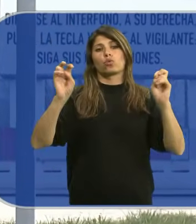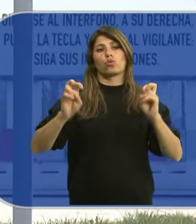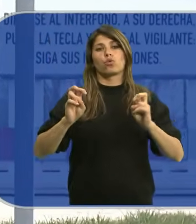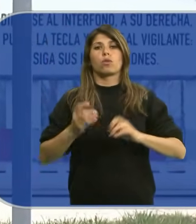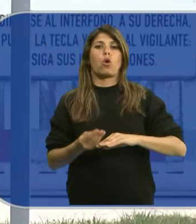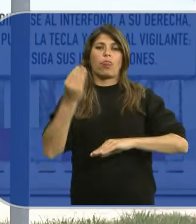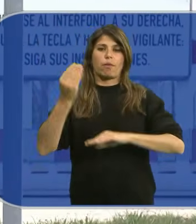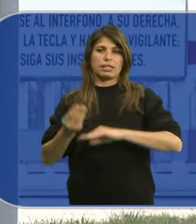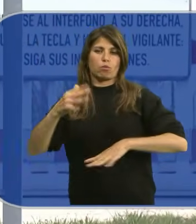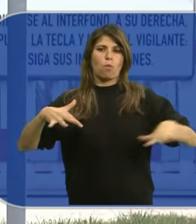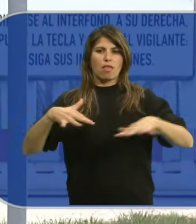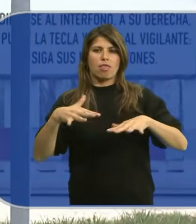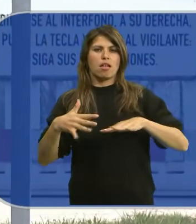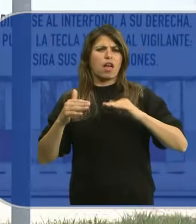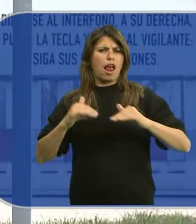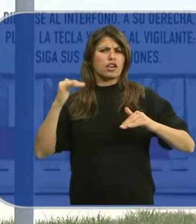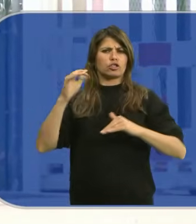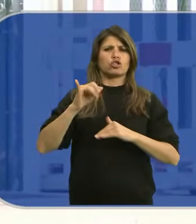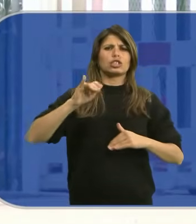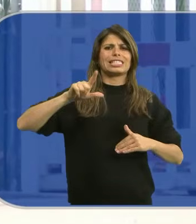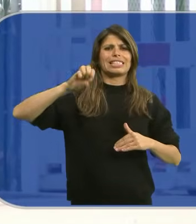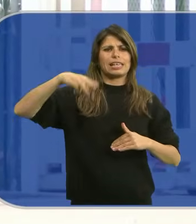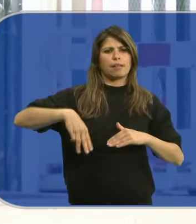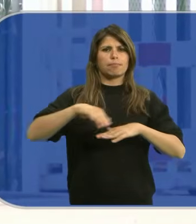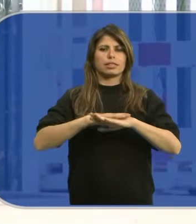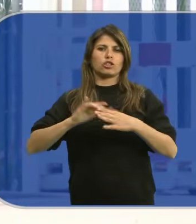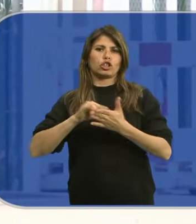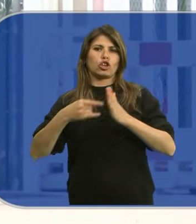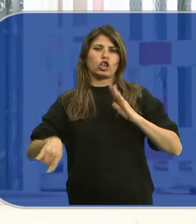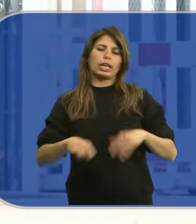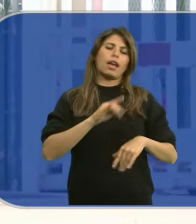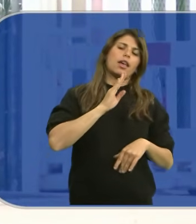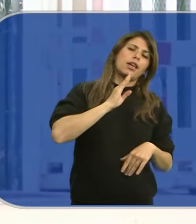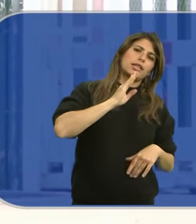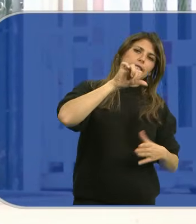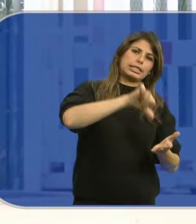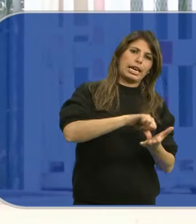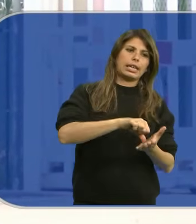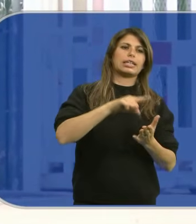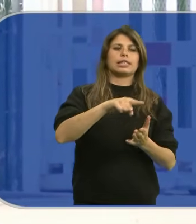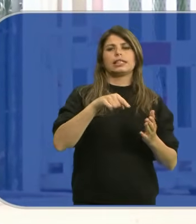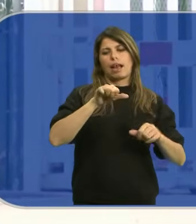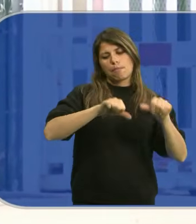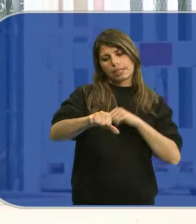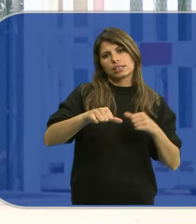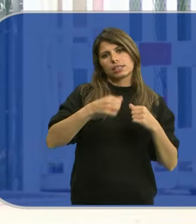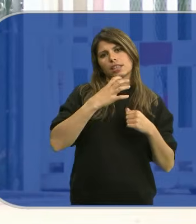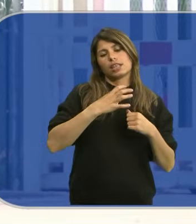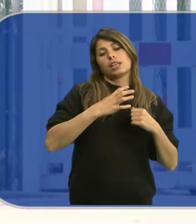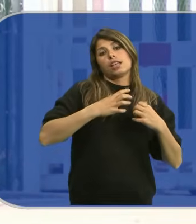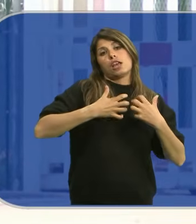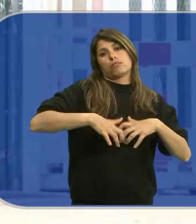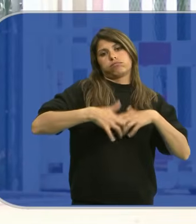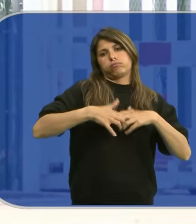lanzamisiles de alta movilidad SILAM, basado en tecnología israelí y para el que fabricará desde aquí la munición. Para que toda esta